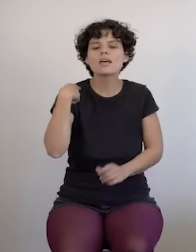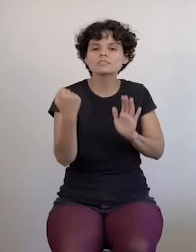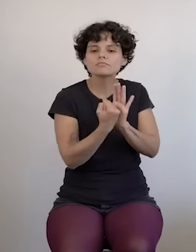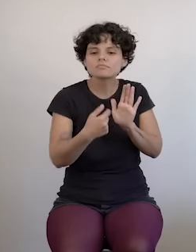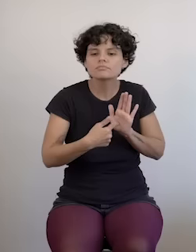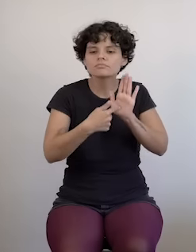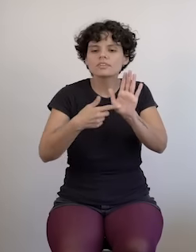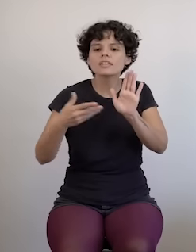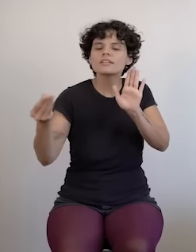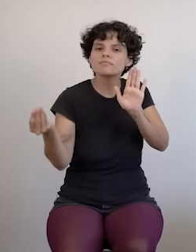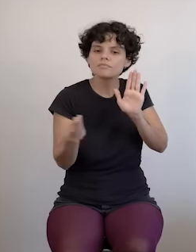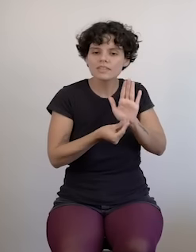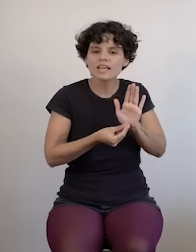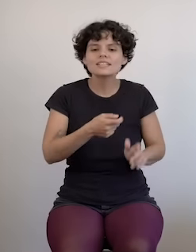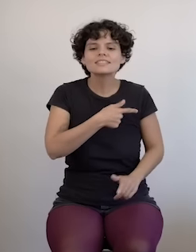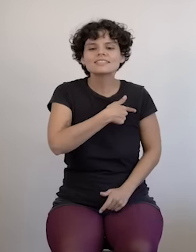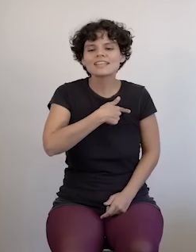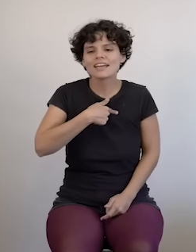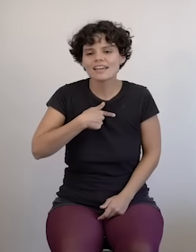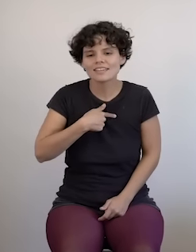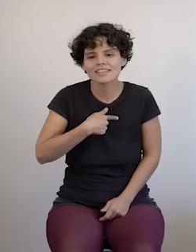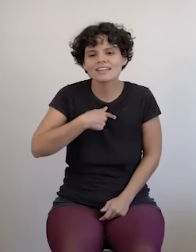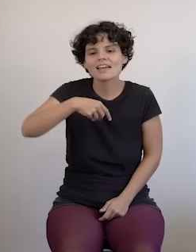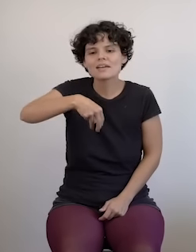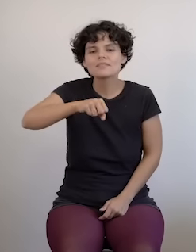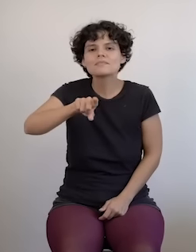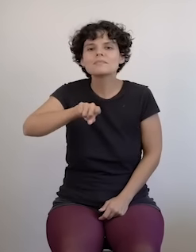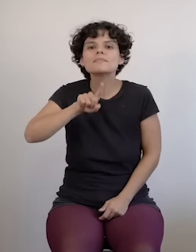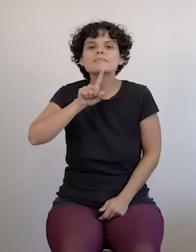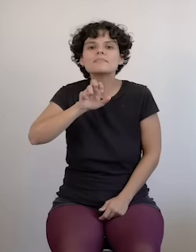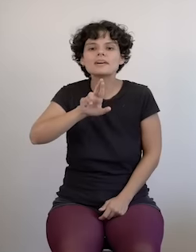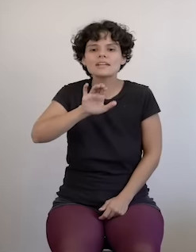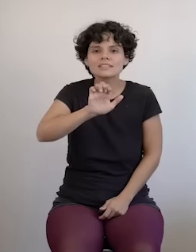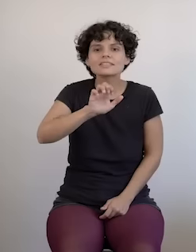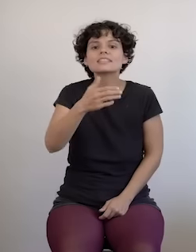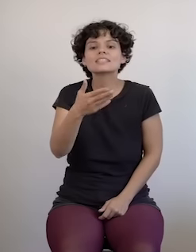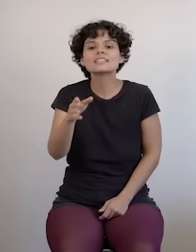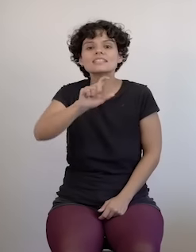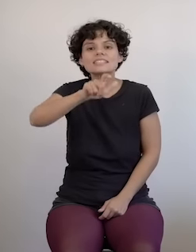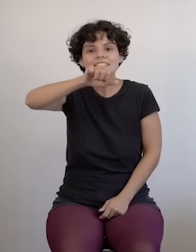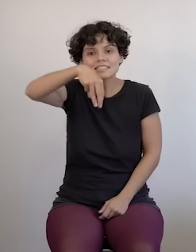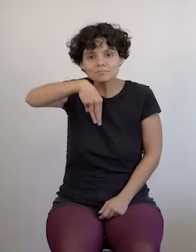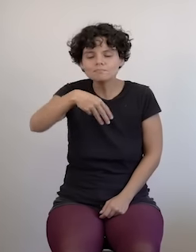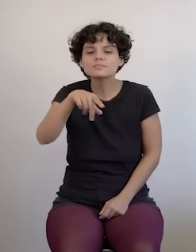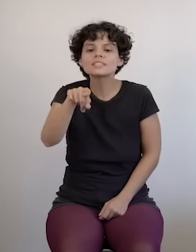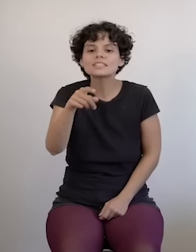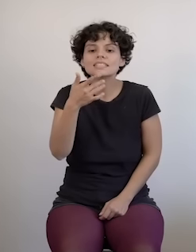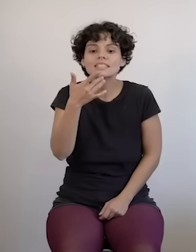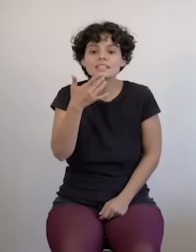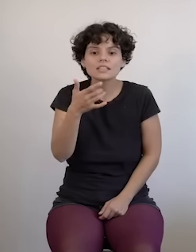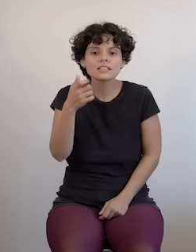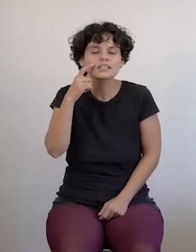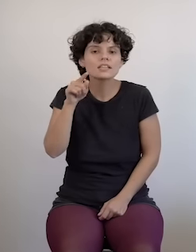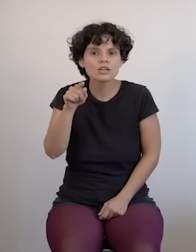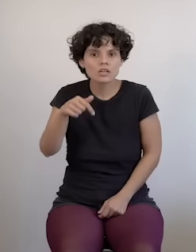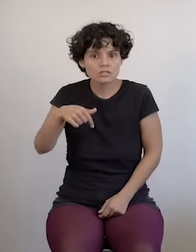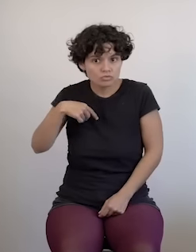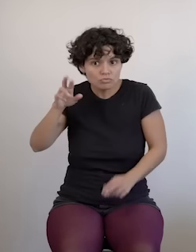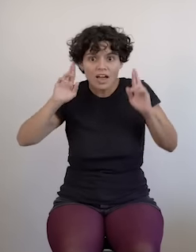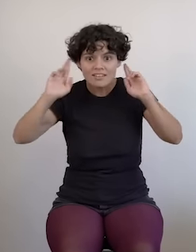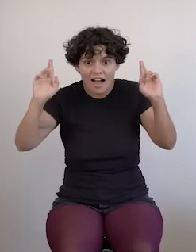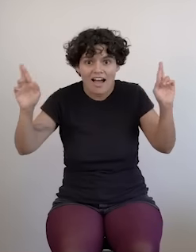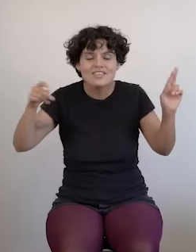primer auspiciador se llama. No te Master G. ¿Ah? Master G. Ah, bueno. Tecnología. Con la radio era Master G. La radio que me regaló